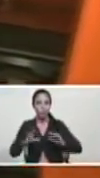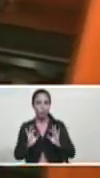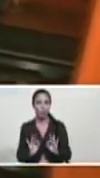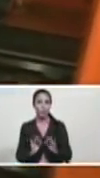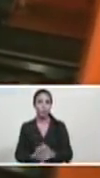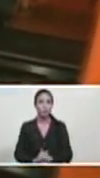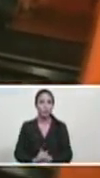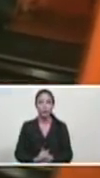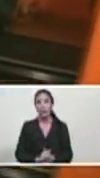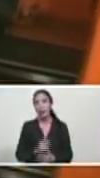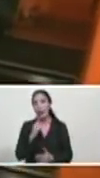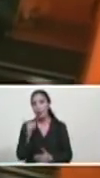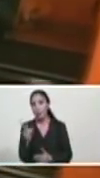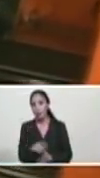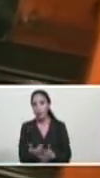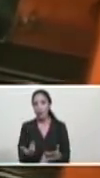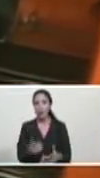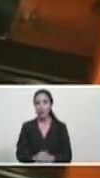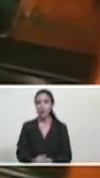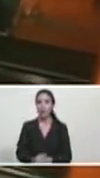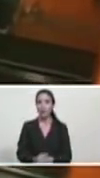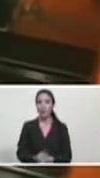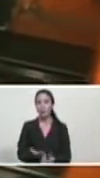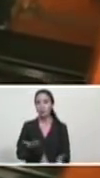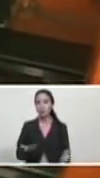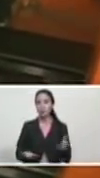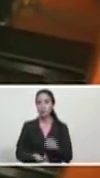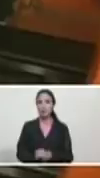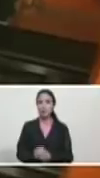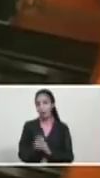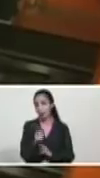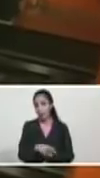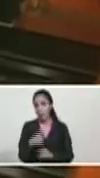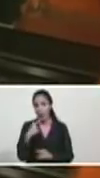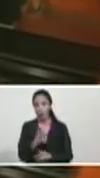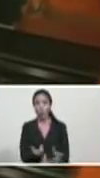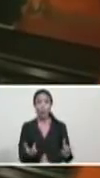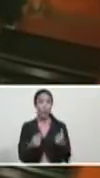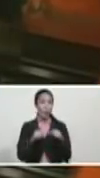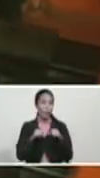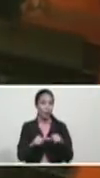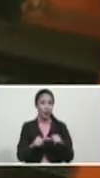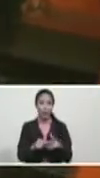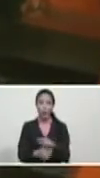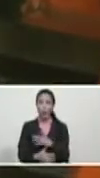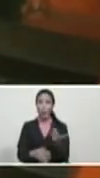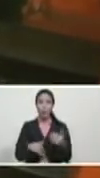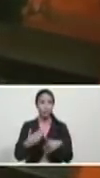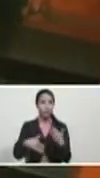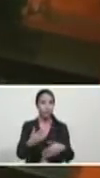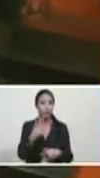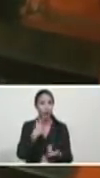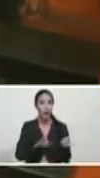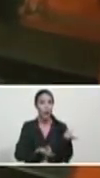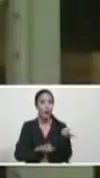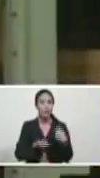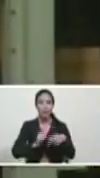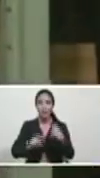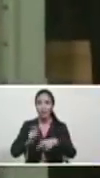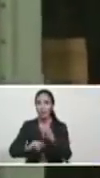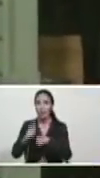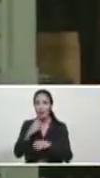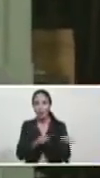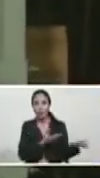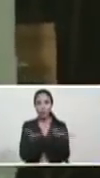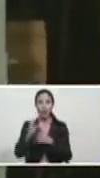debe estar dentro de la estrategia de abastecimiento permanente oportuno de la red ambulatoria de